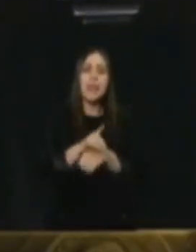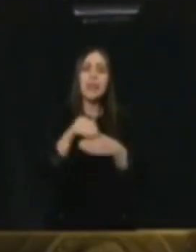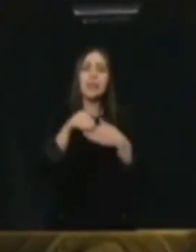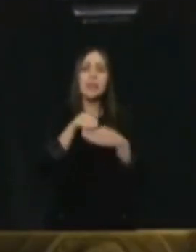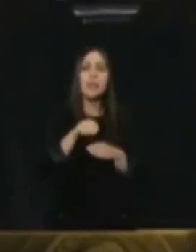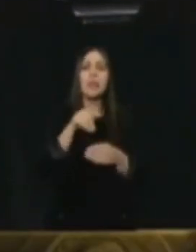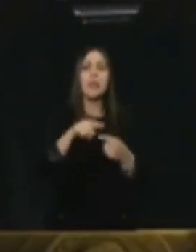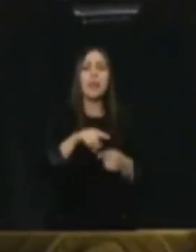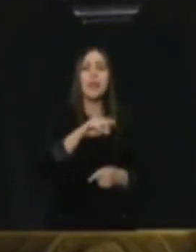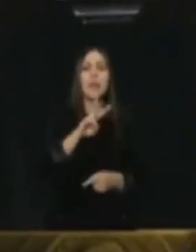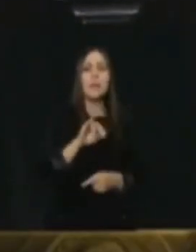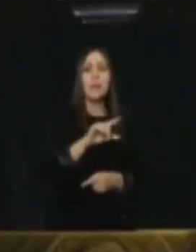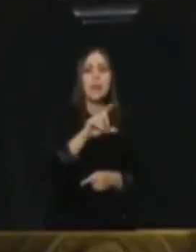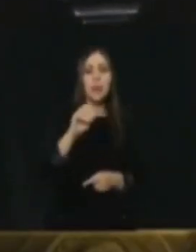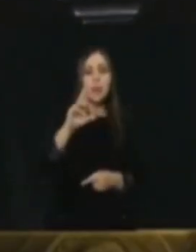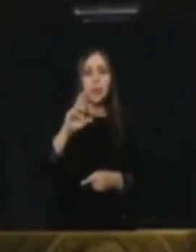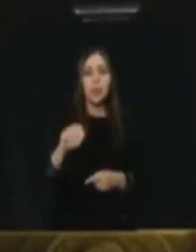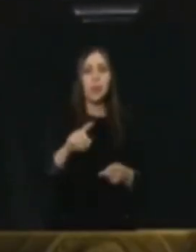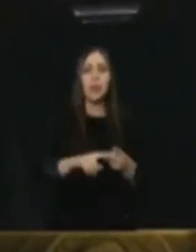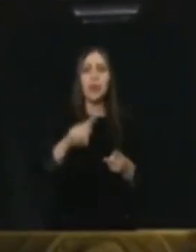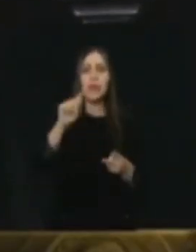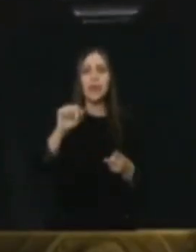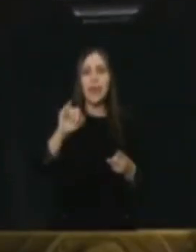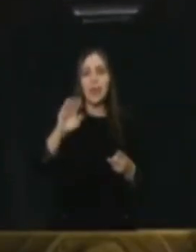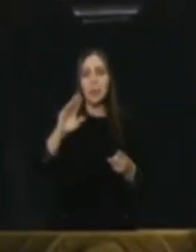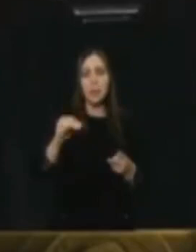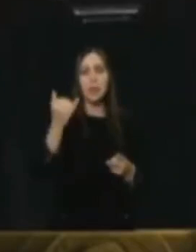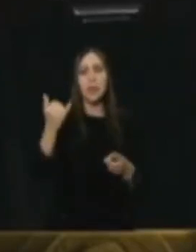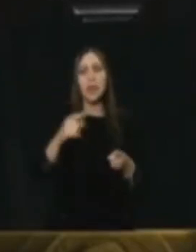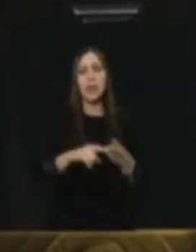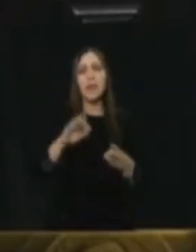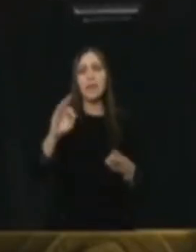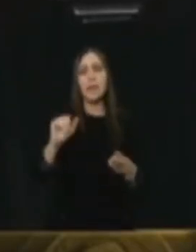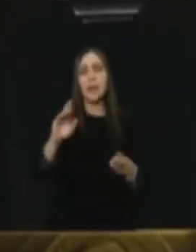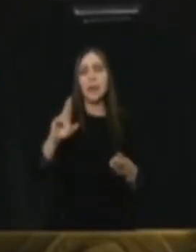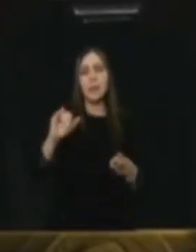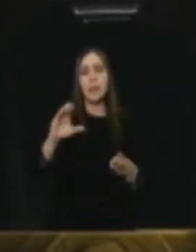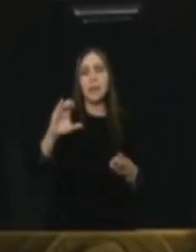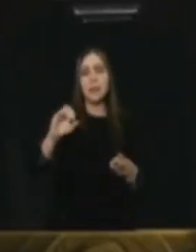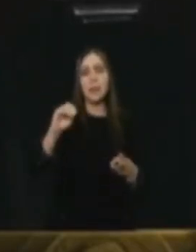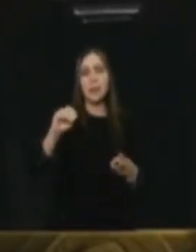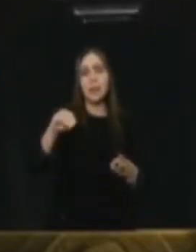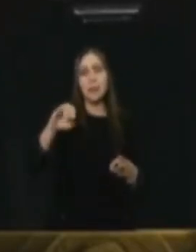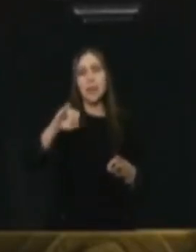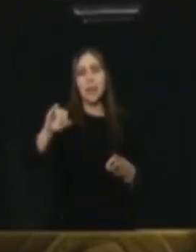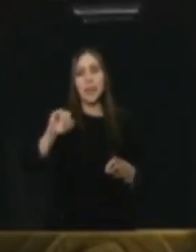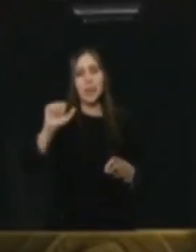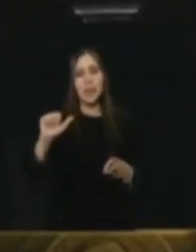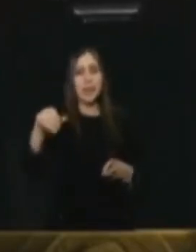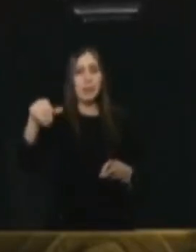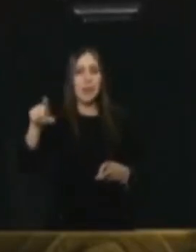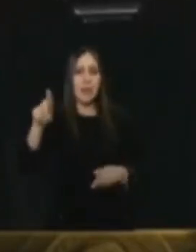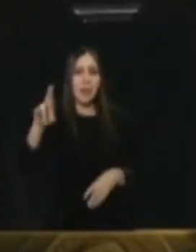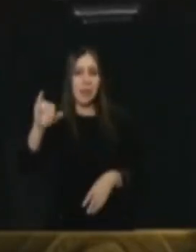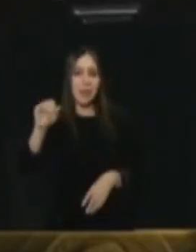Taibo y de Fabricio Mejía Madrid. Hoy